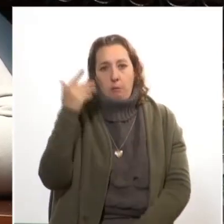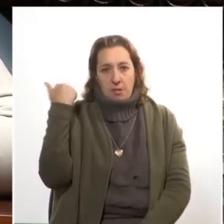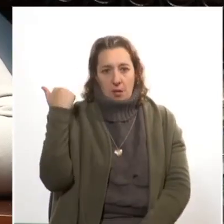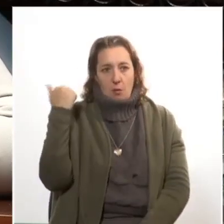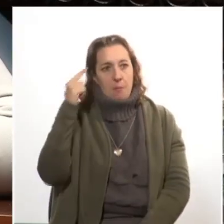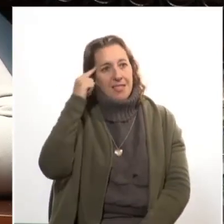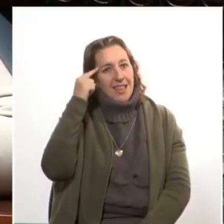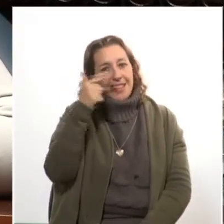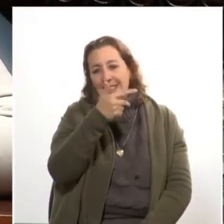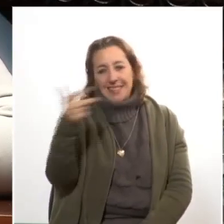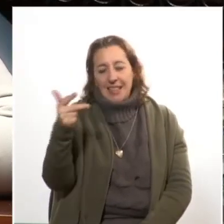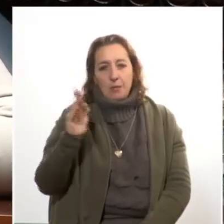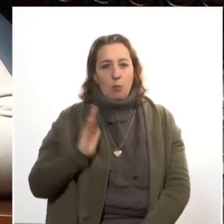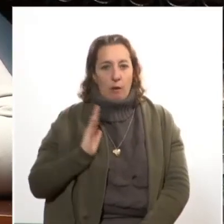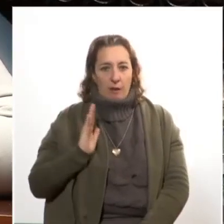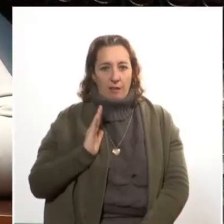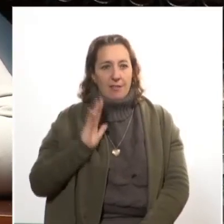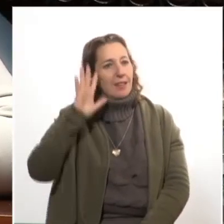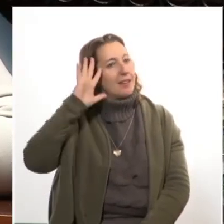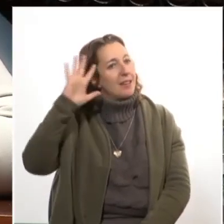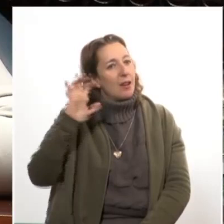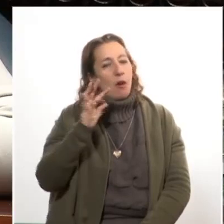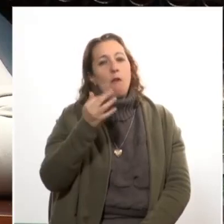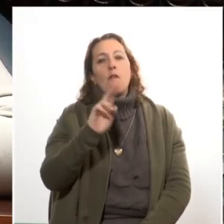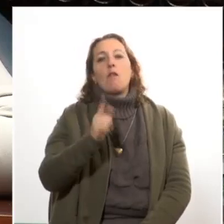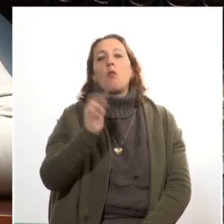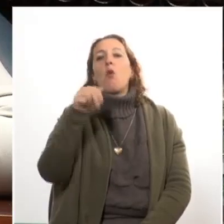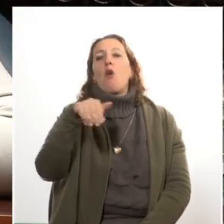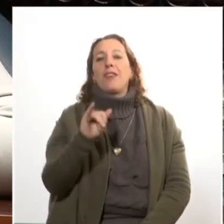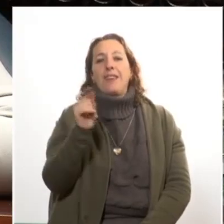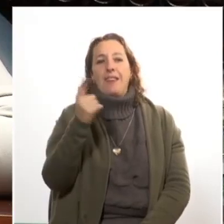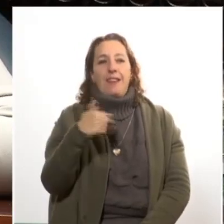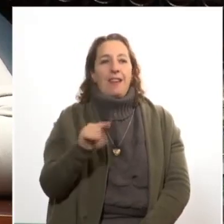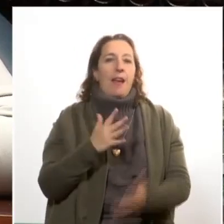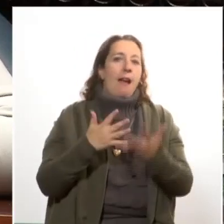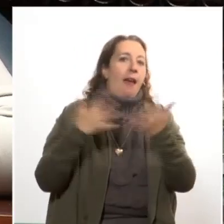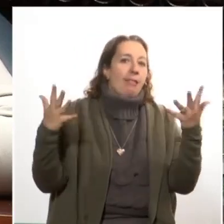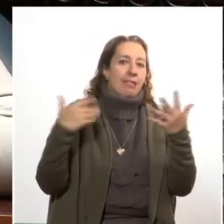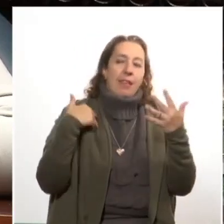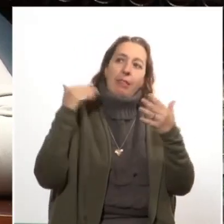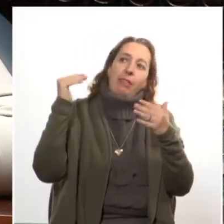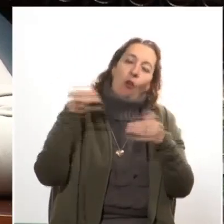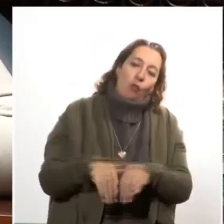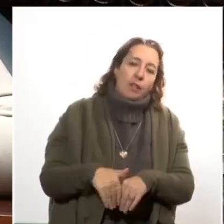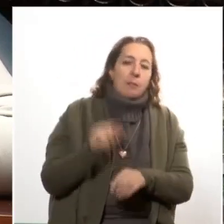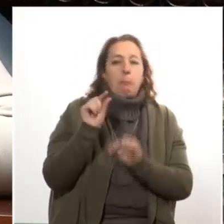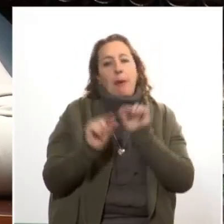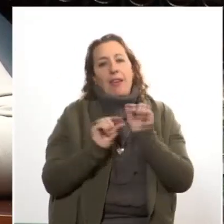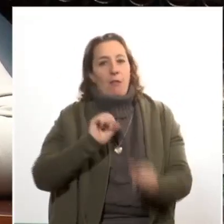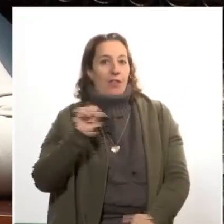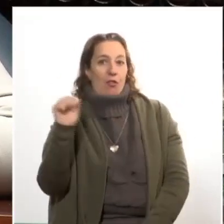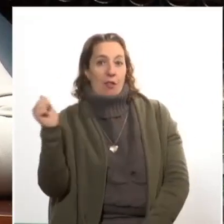Pensar en estas 3 mujeres es recordar a Frugoni en aquello de que grande en las derrotas y pequeños en las